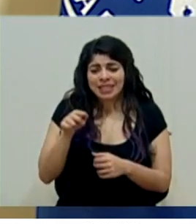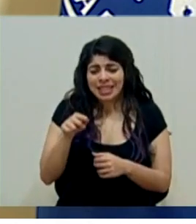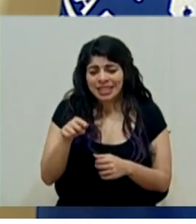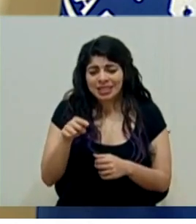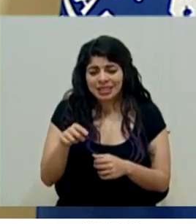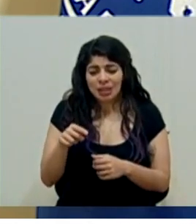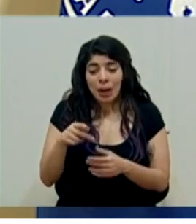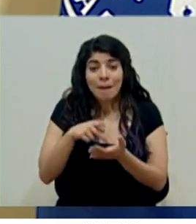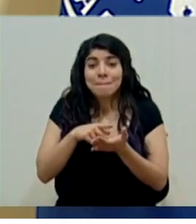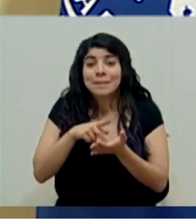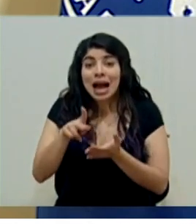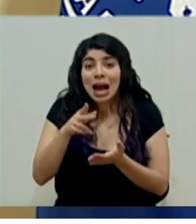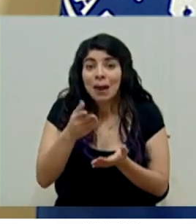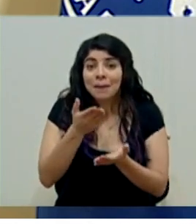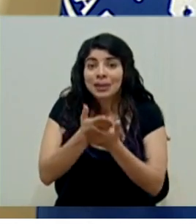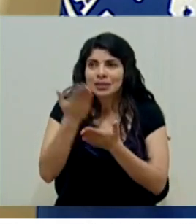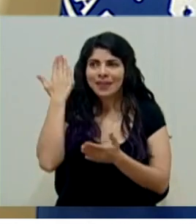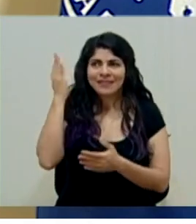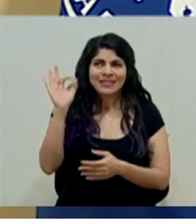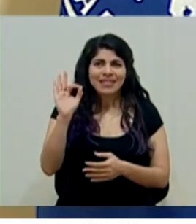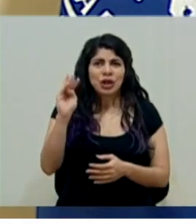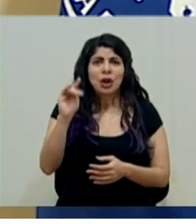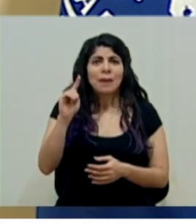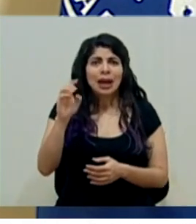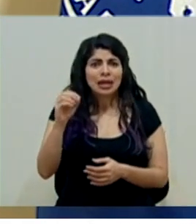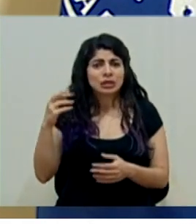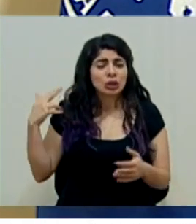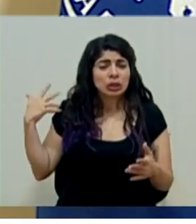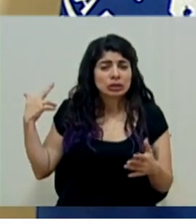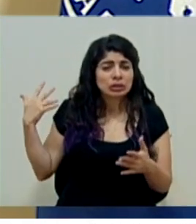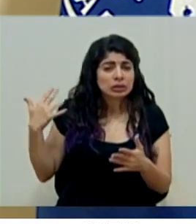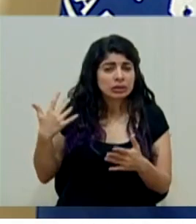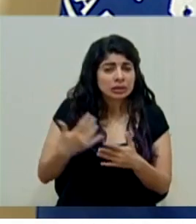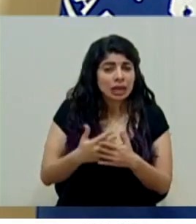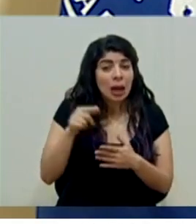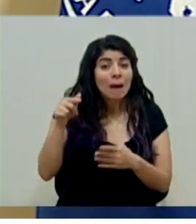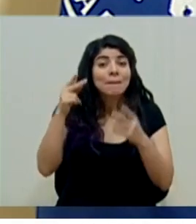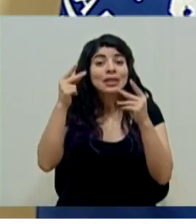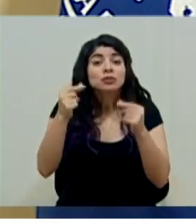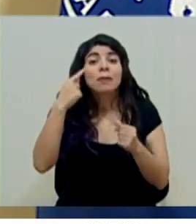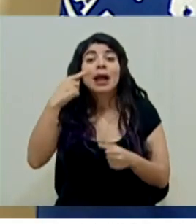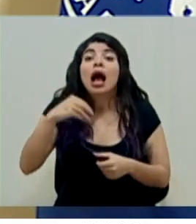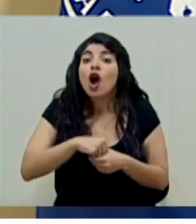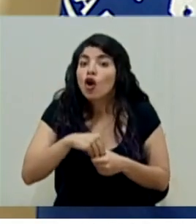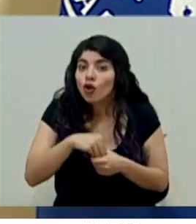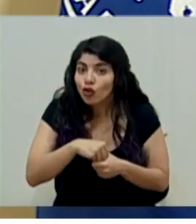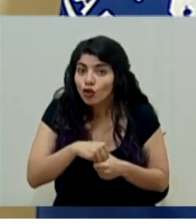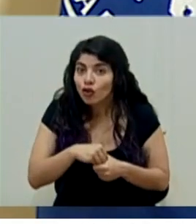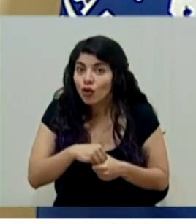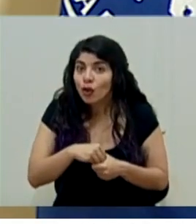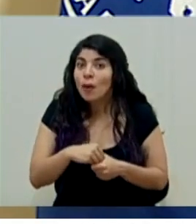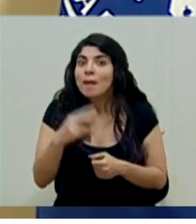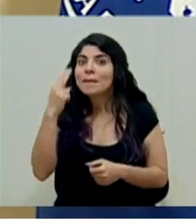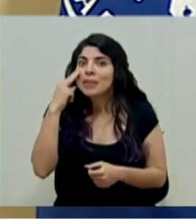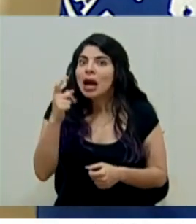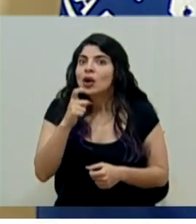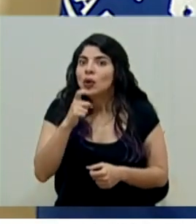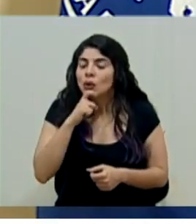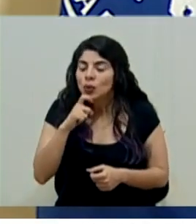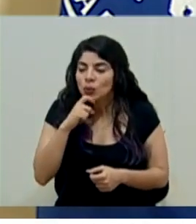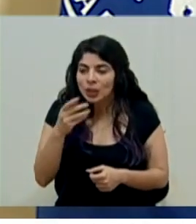nos ha tomado, Pagar se presentó, si no me equivoco, en febrero o marzo, un presupuesto de ahorro, un proyecto de ahorro, vean lo que nos ha